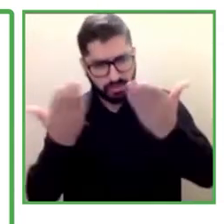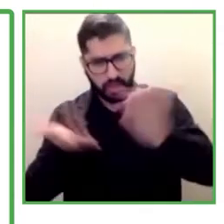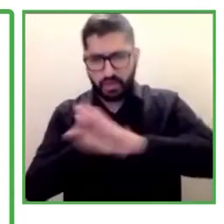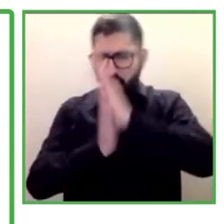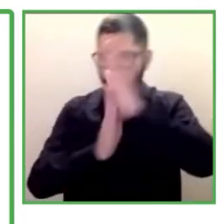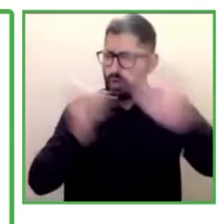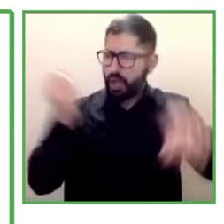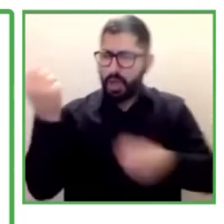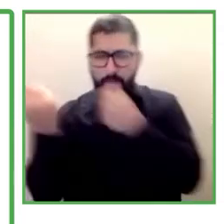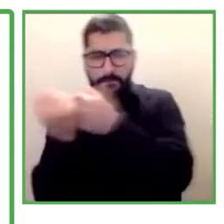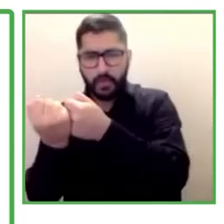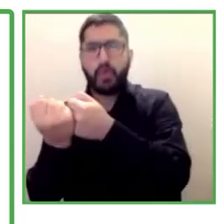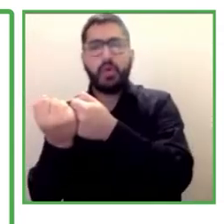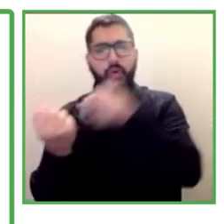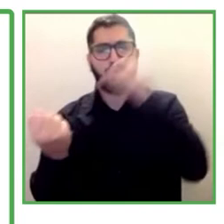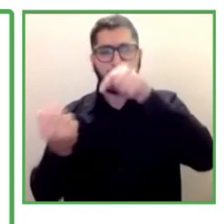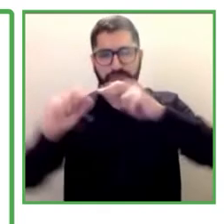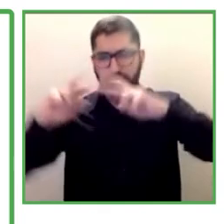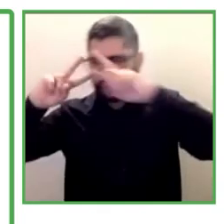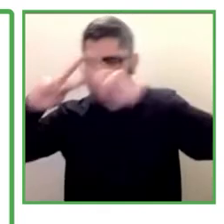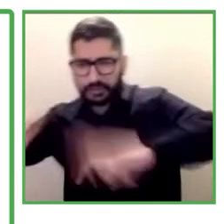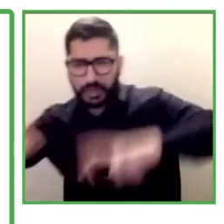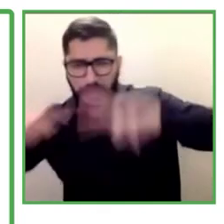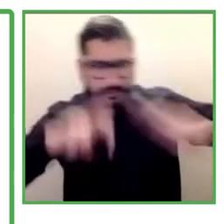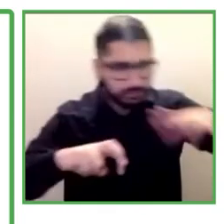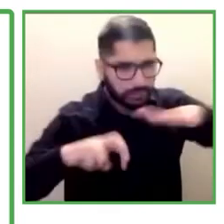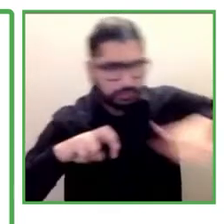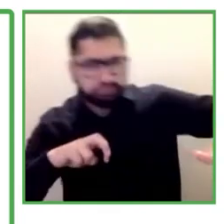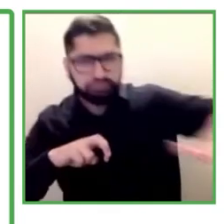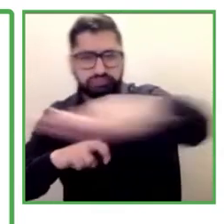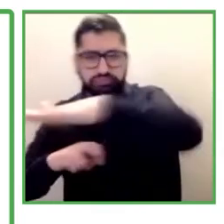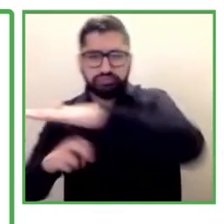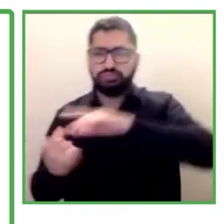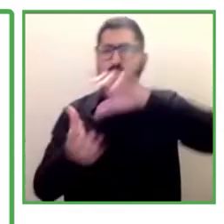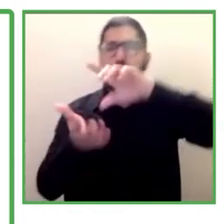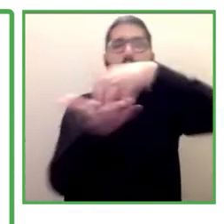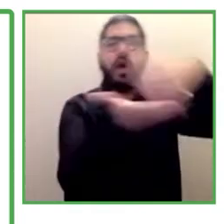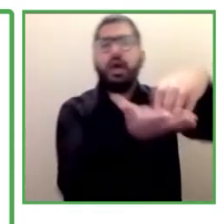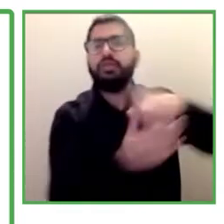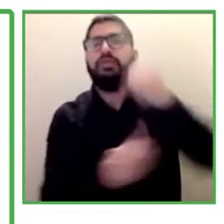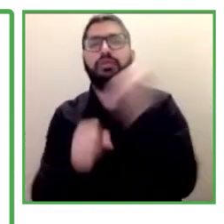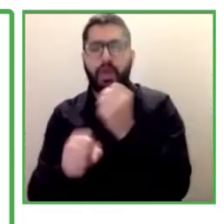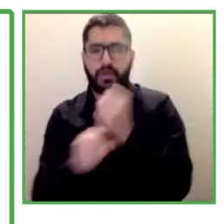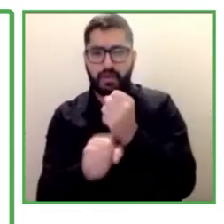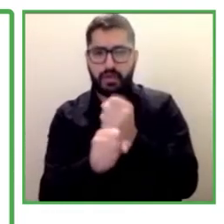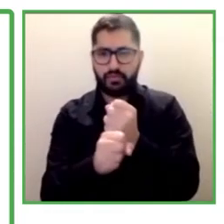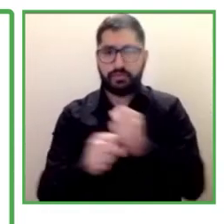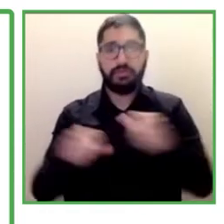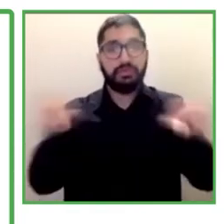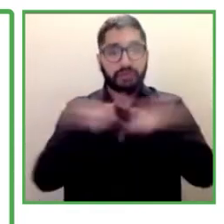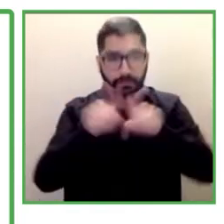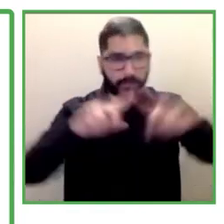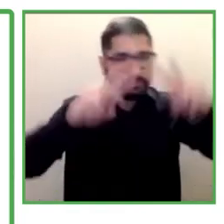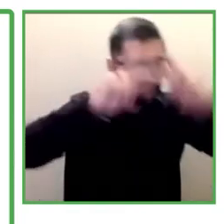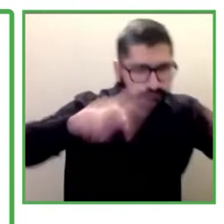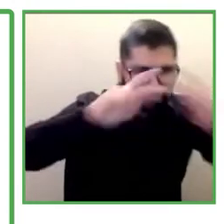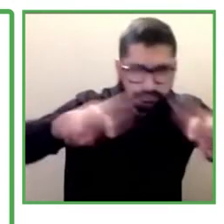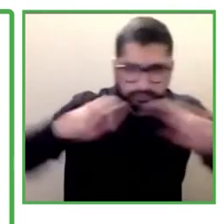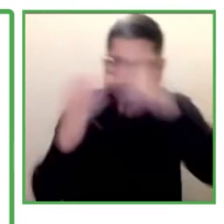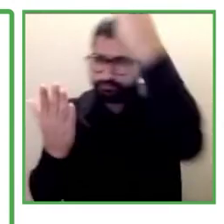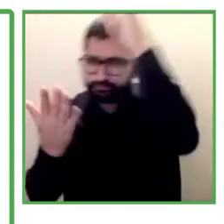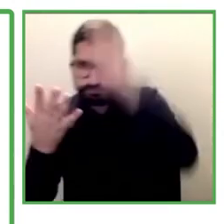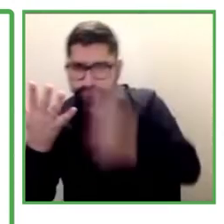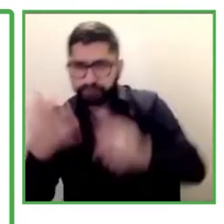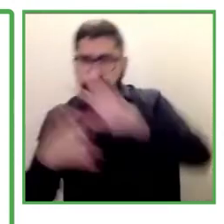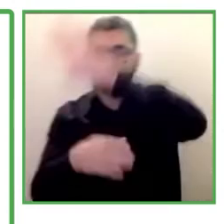que lo realizan preparadores laborales. En este análisis del puesto de trabajo identificamos pues, cuáles son las tareas, cuáles son las condiciones del puesto